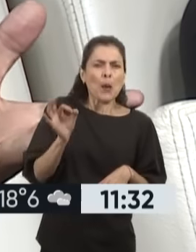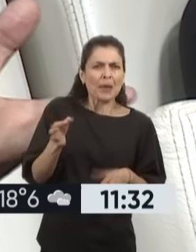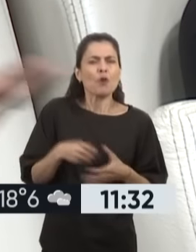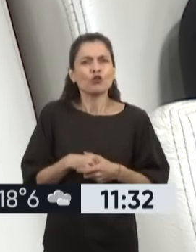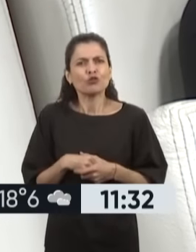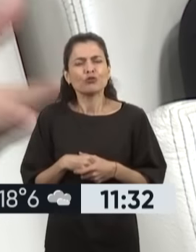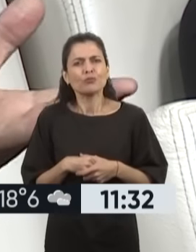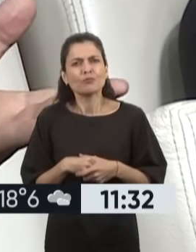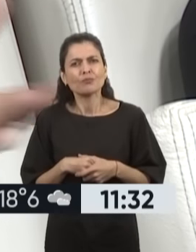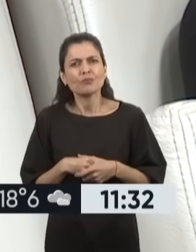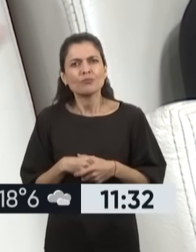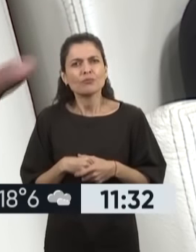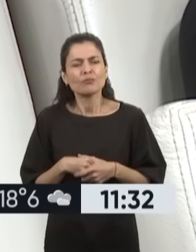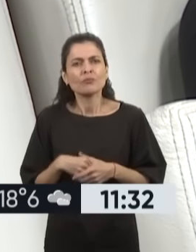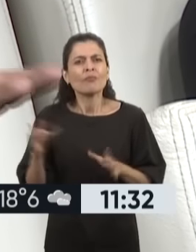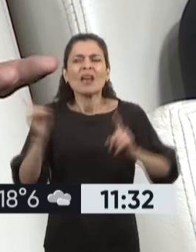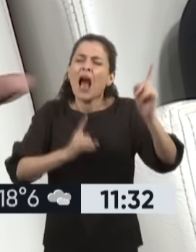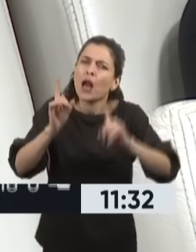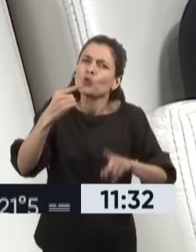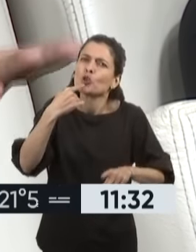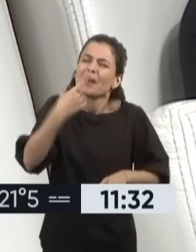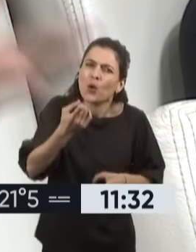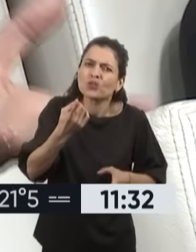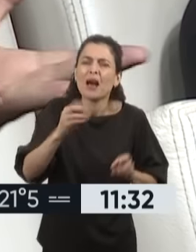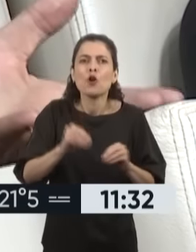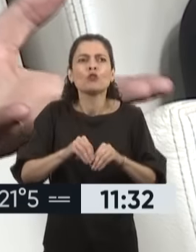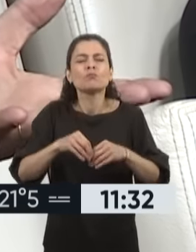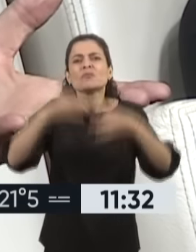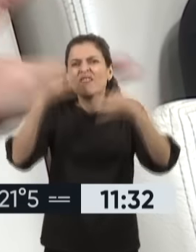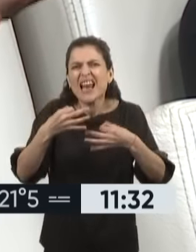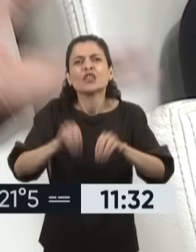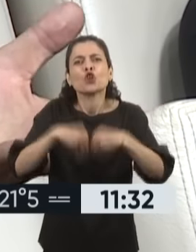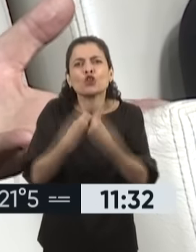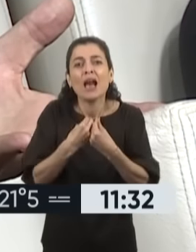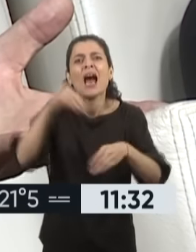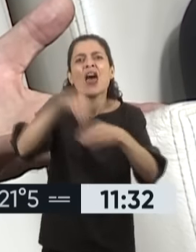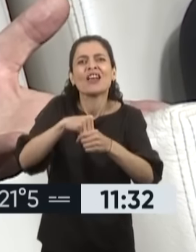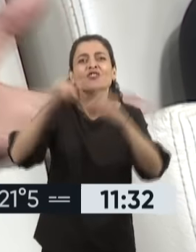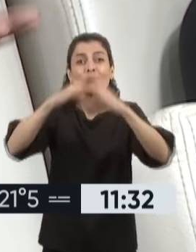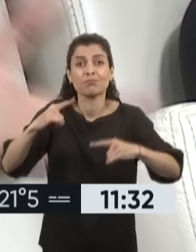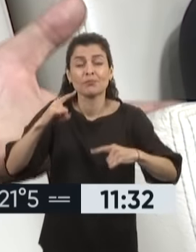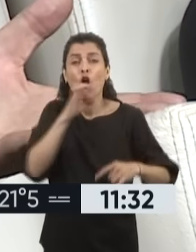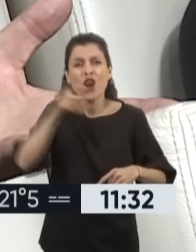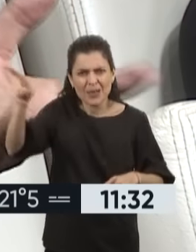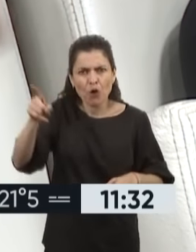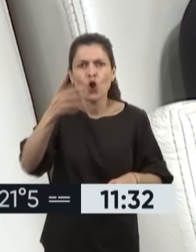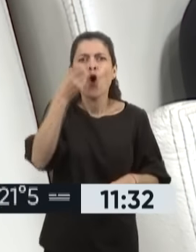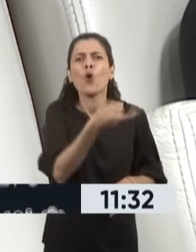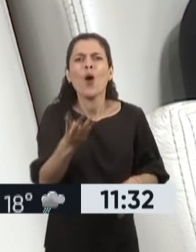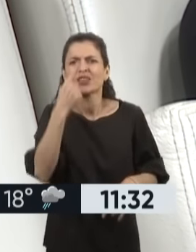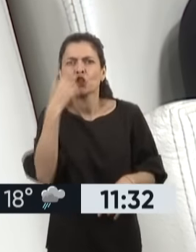ahí es un tema banal pero muchos se preguntan si efectivamente hay cuatro o cinco perros en la quinta de Olivos Y